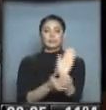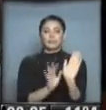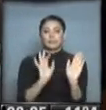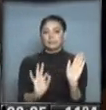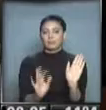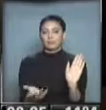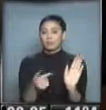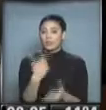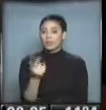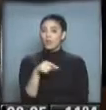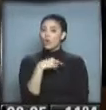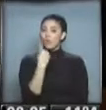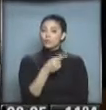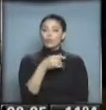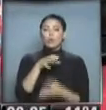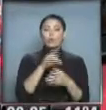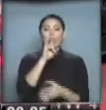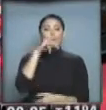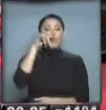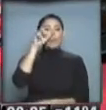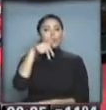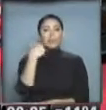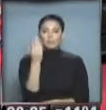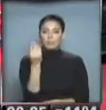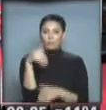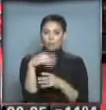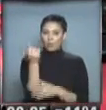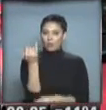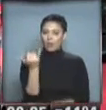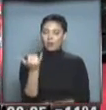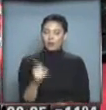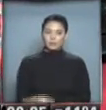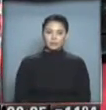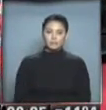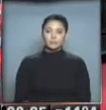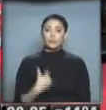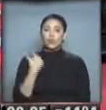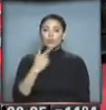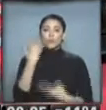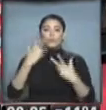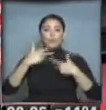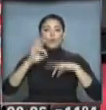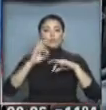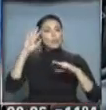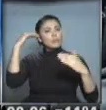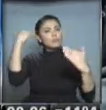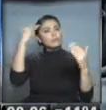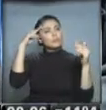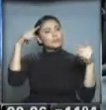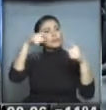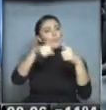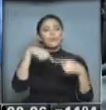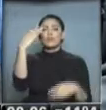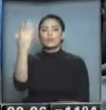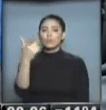armadas. En cambio, en el caso de UNEN, su voto vale. Tenemos un proyecto que mira hacia el futuro, que no entiende